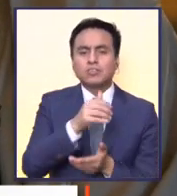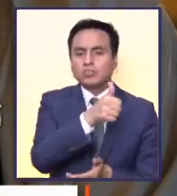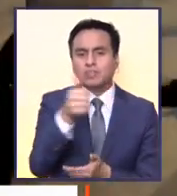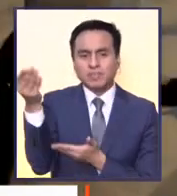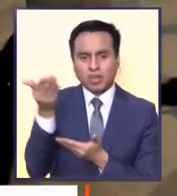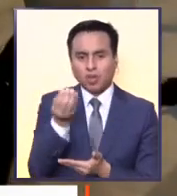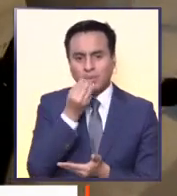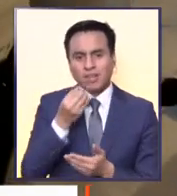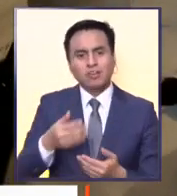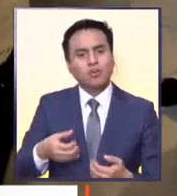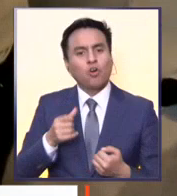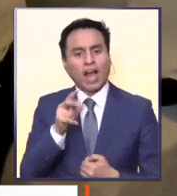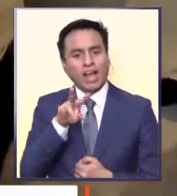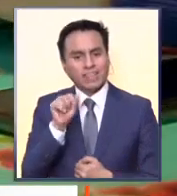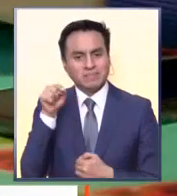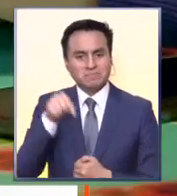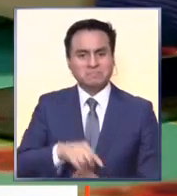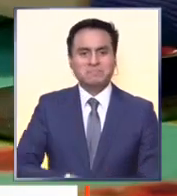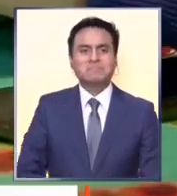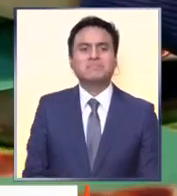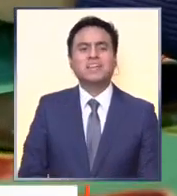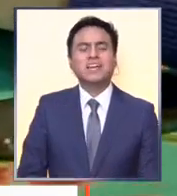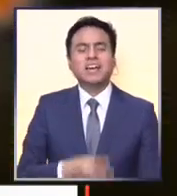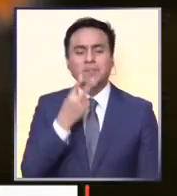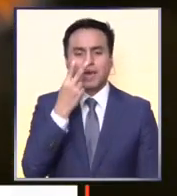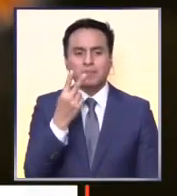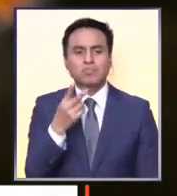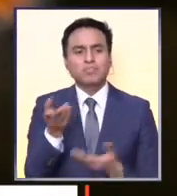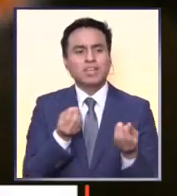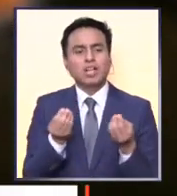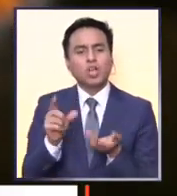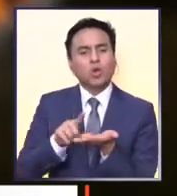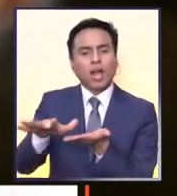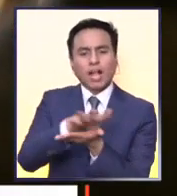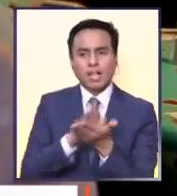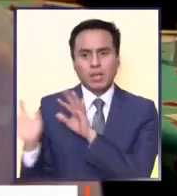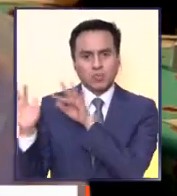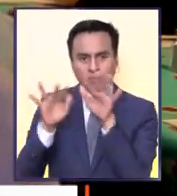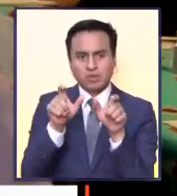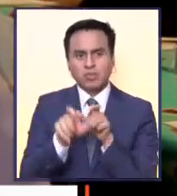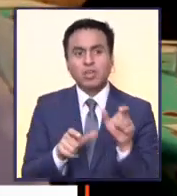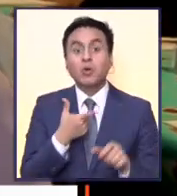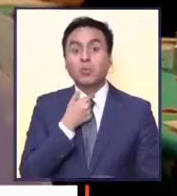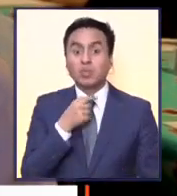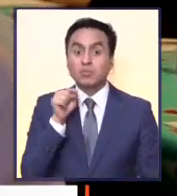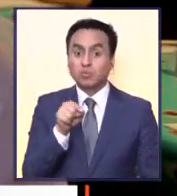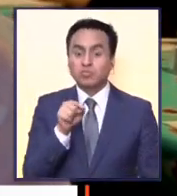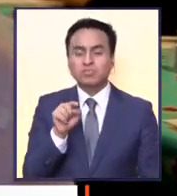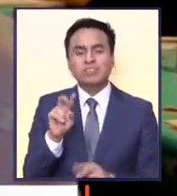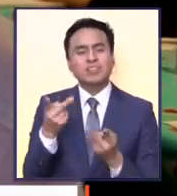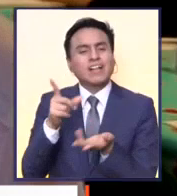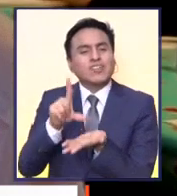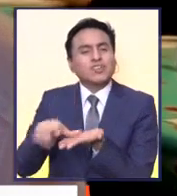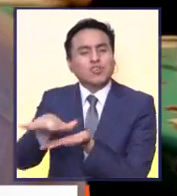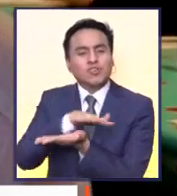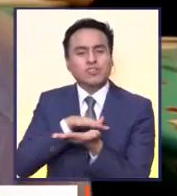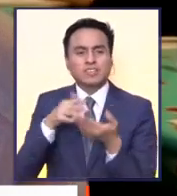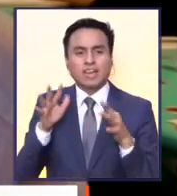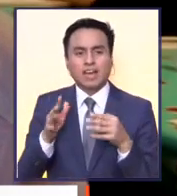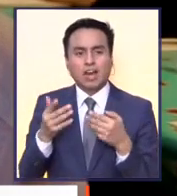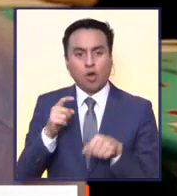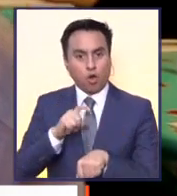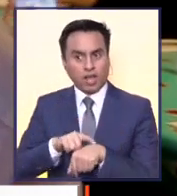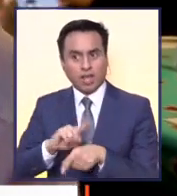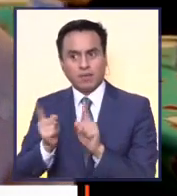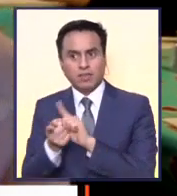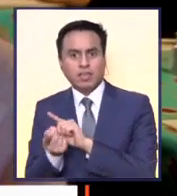a comer con ganas. Pero ya vemos cómo se ha empezado a llenar el local. Hay mucho movimiento. Se nota que a la gente le ha gustado mucho La Salvación. Así que llegó la hora de